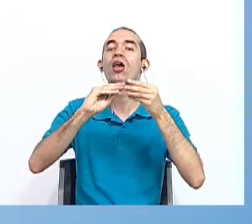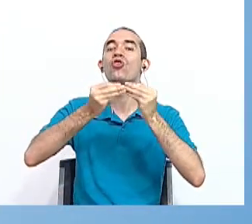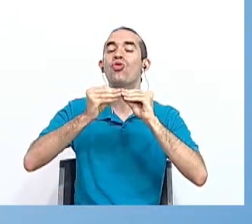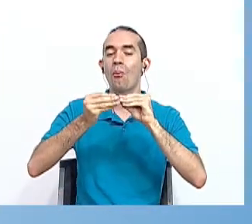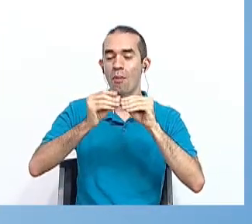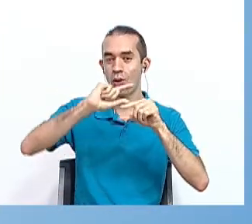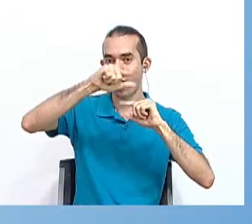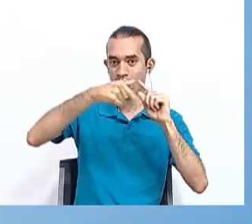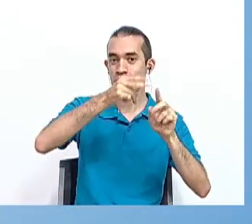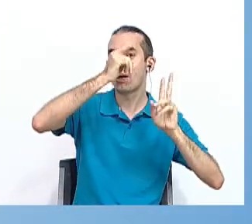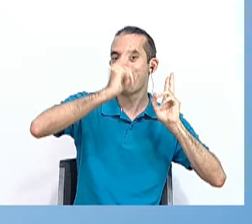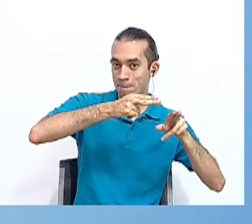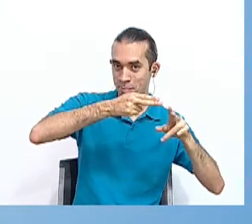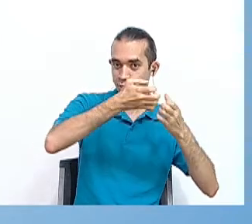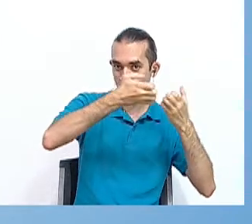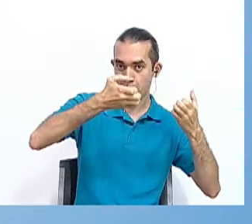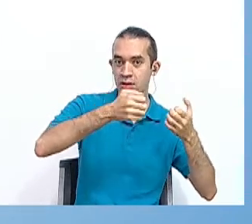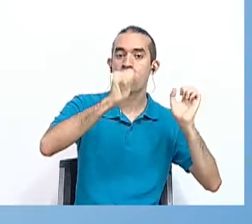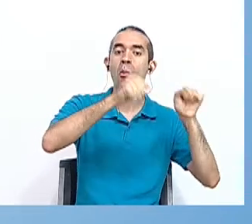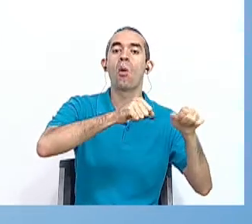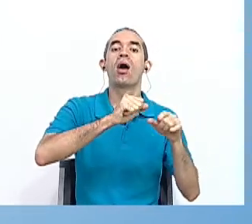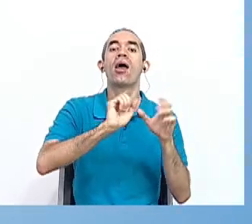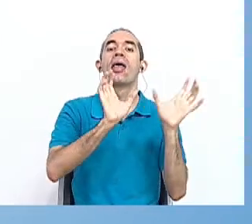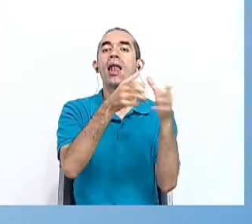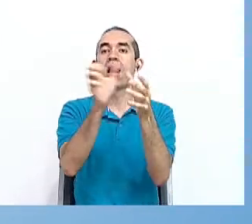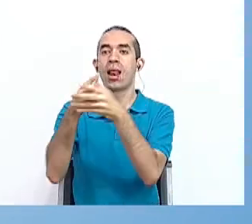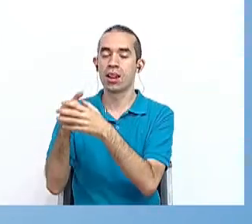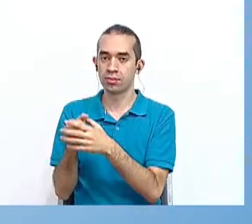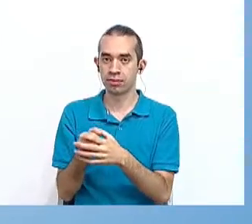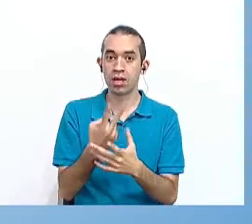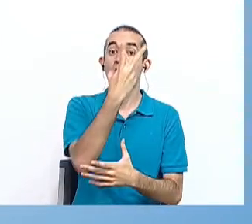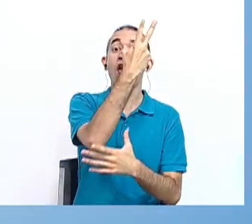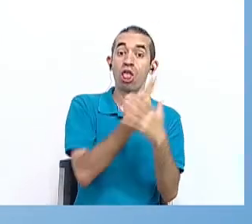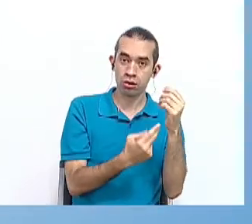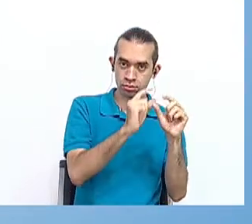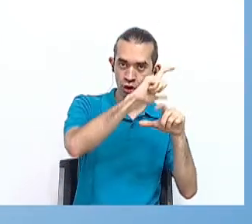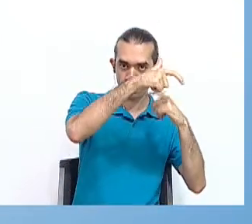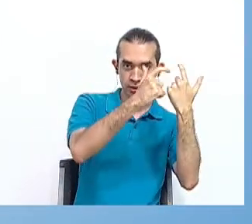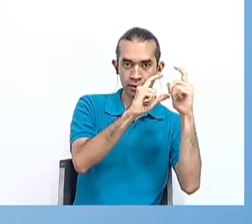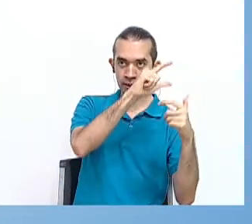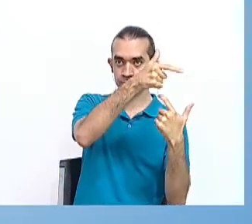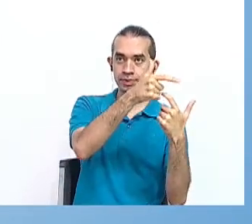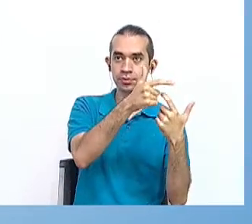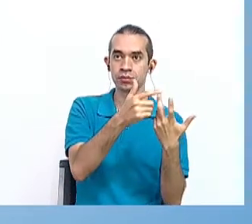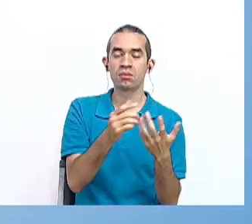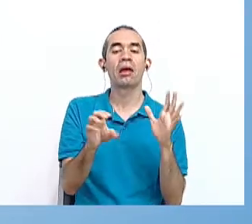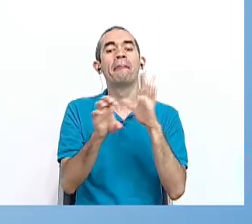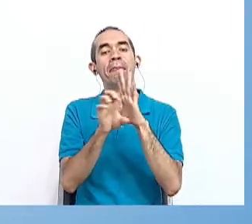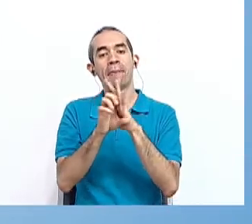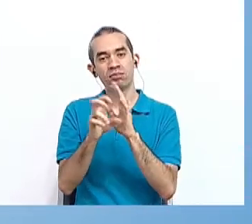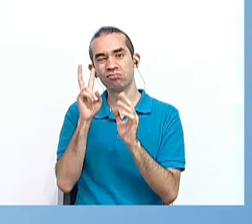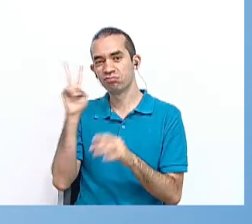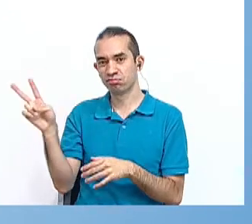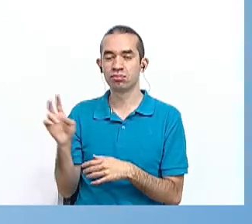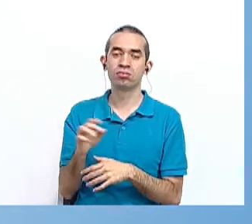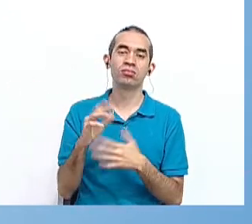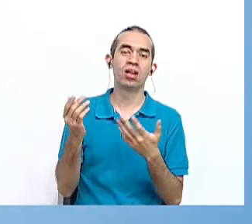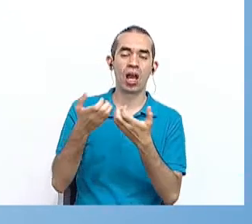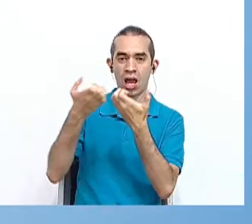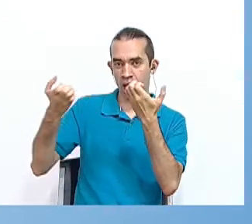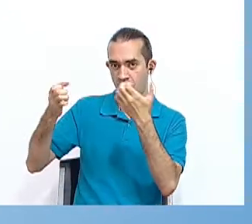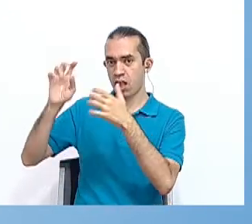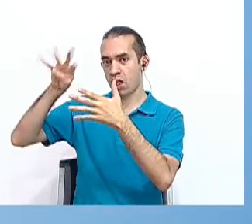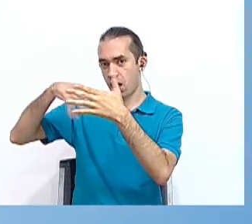del mismo elemento, ellas se pueden clasificar en diatómicas. Observemos que son